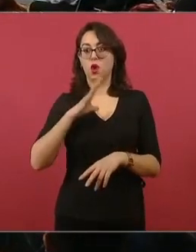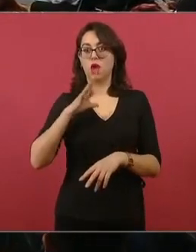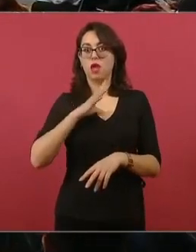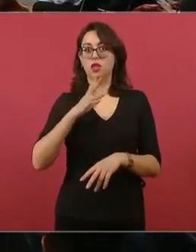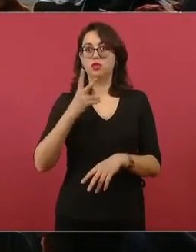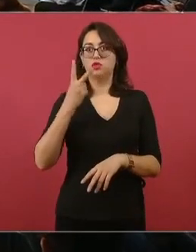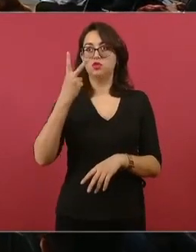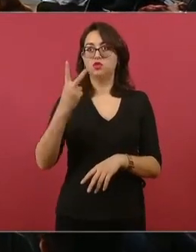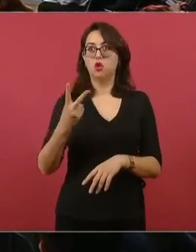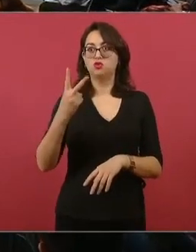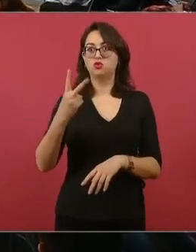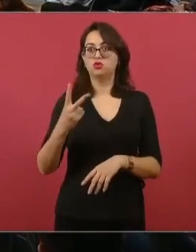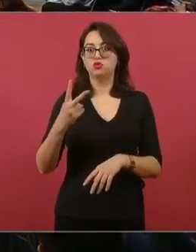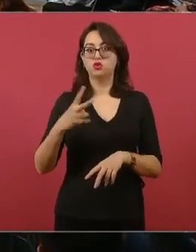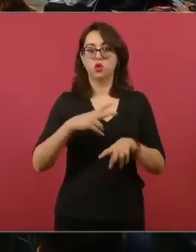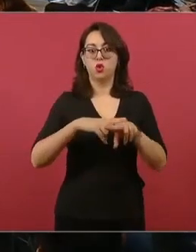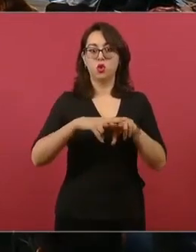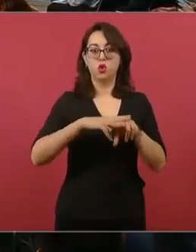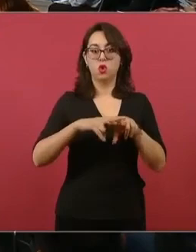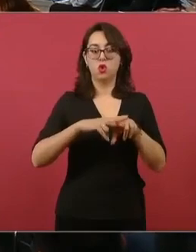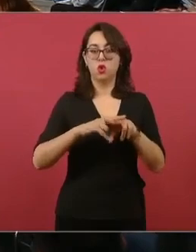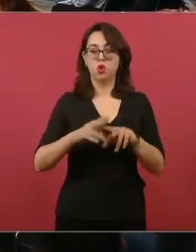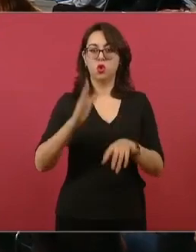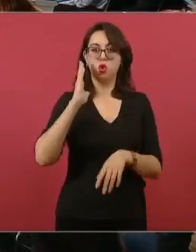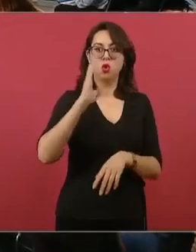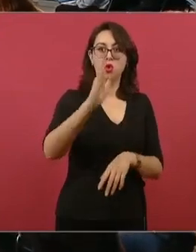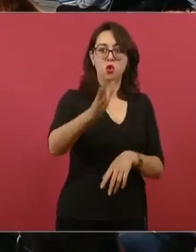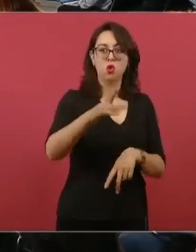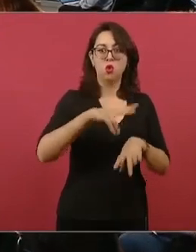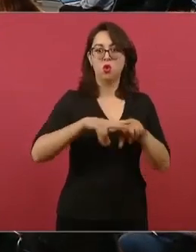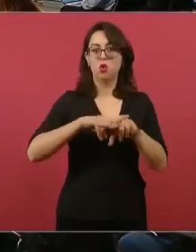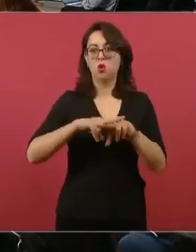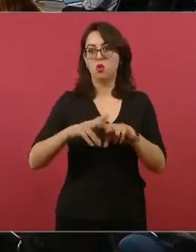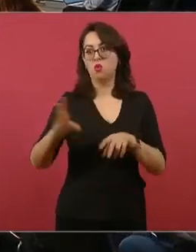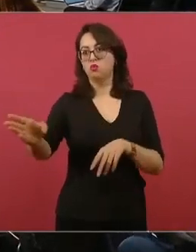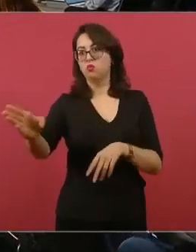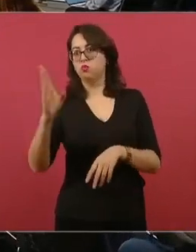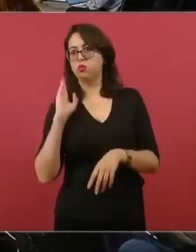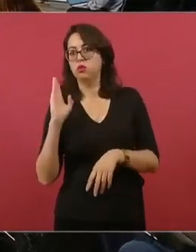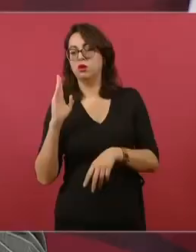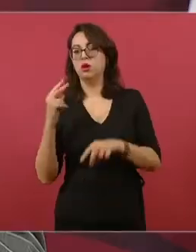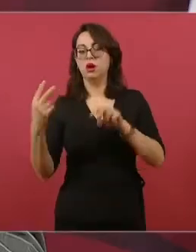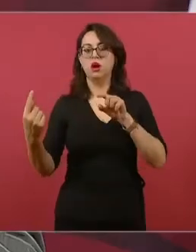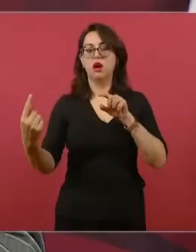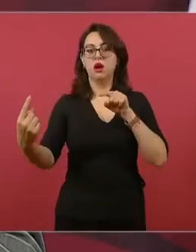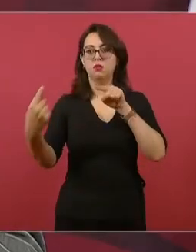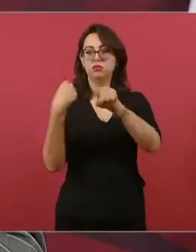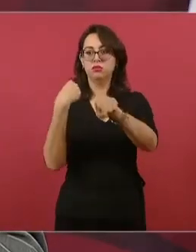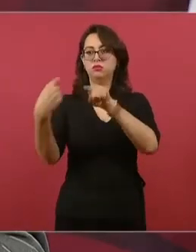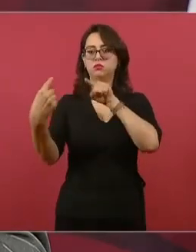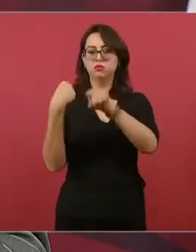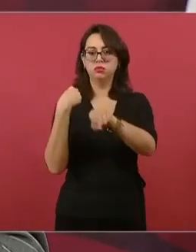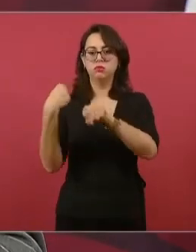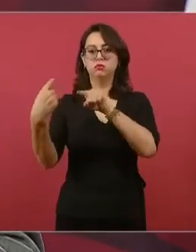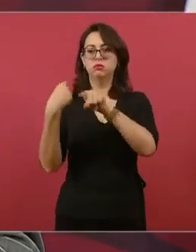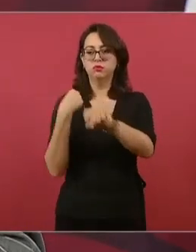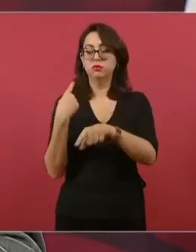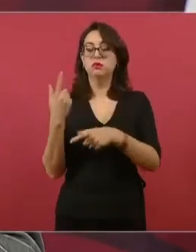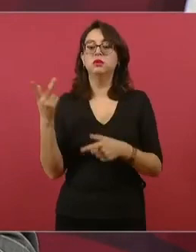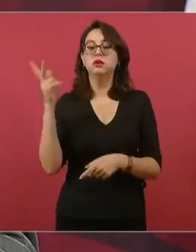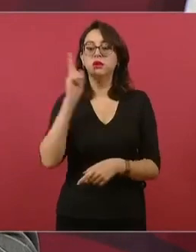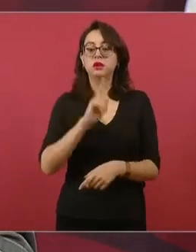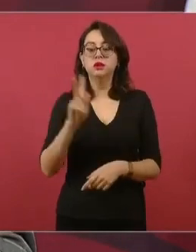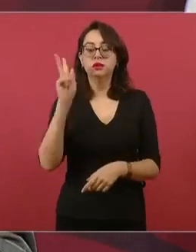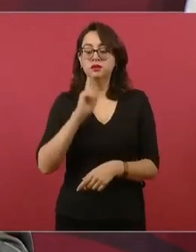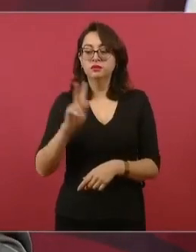electrificadas. Primero vamos a probar manualmente y luego ya